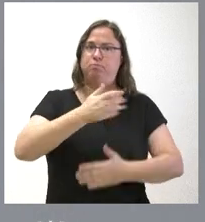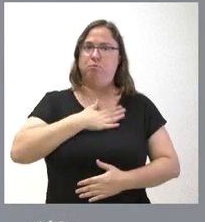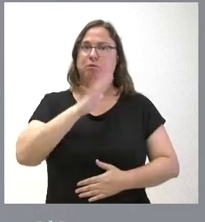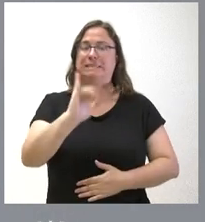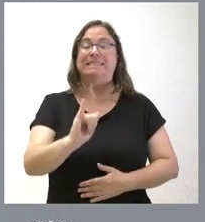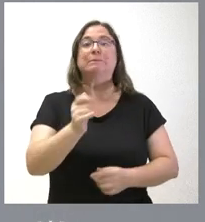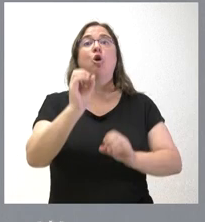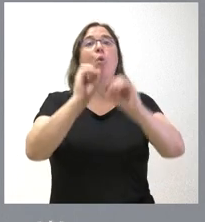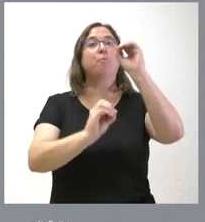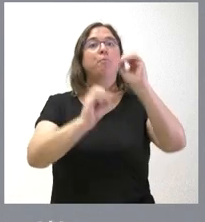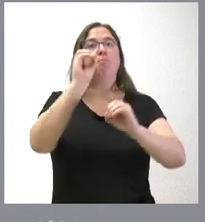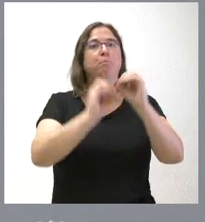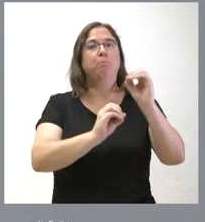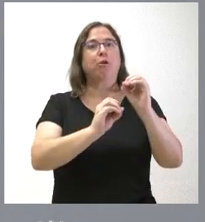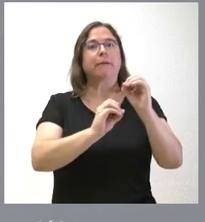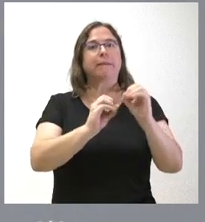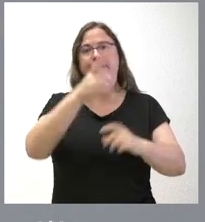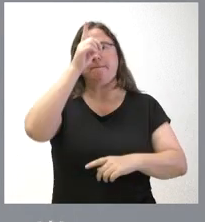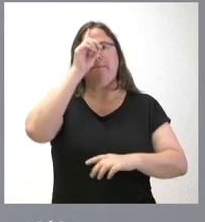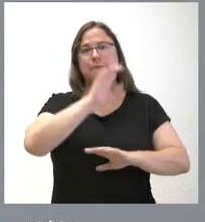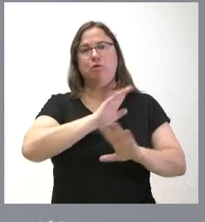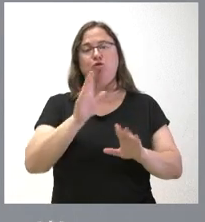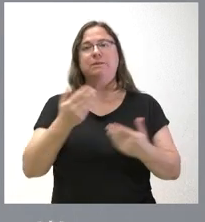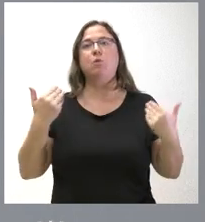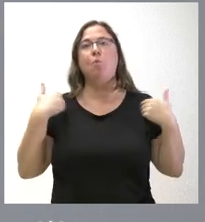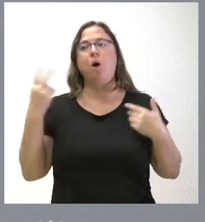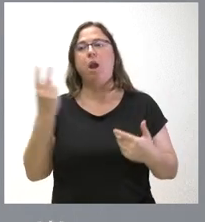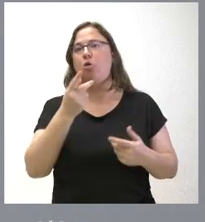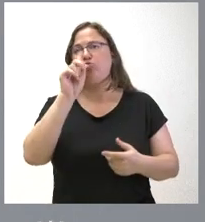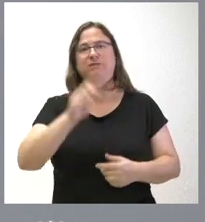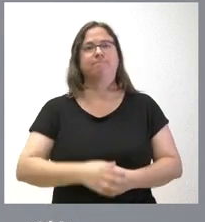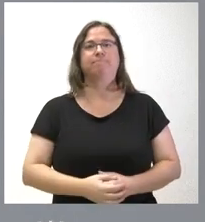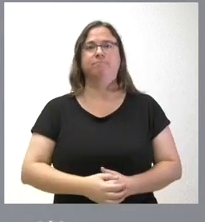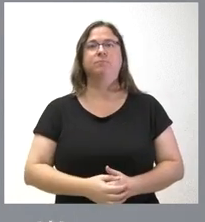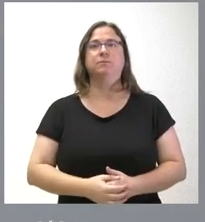sabría qué porcentaje de esa aportación corresponde a cada una de las fuentes